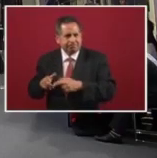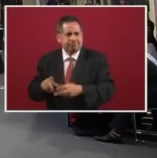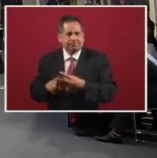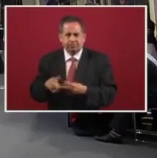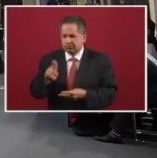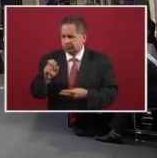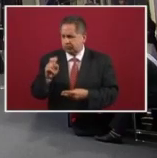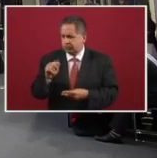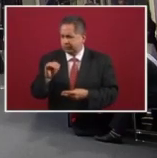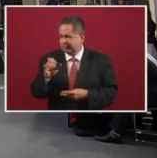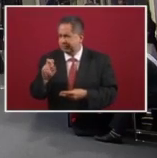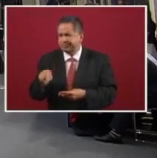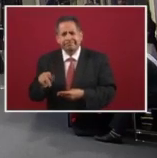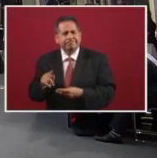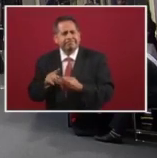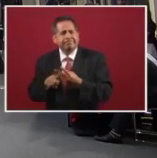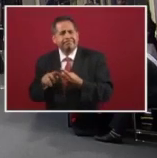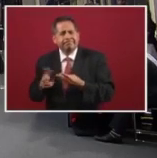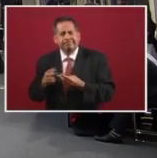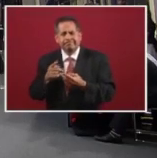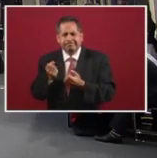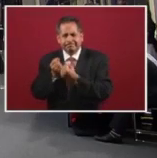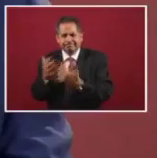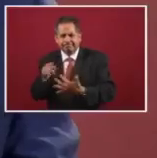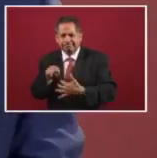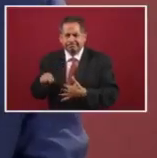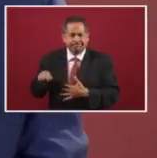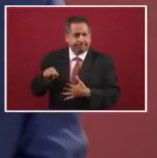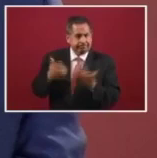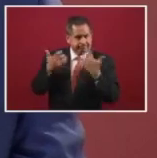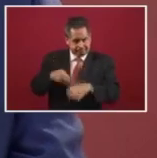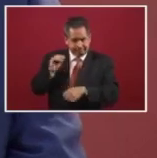el Usumacinta. Y además ya hay